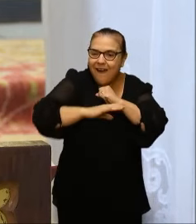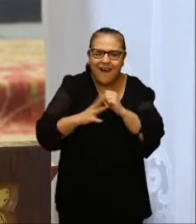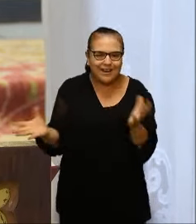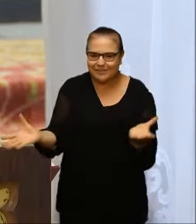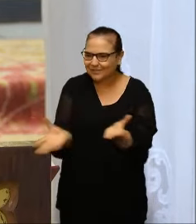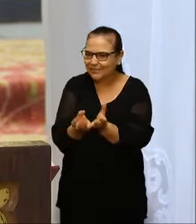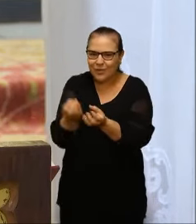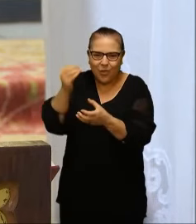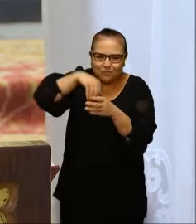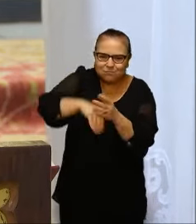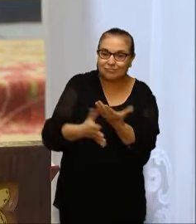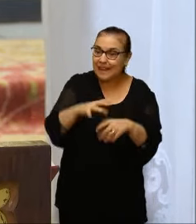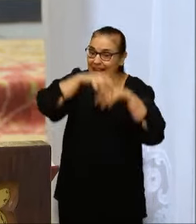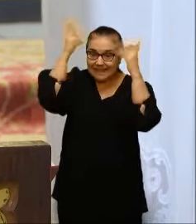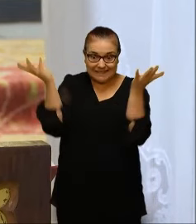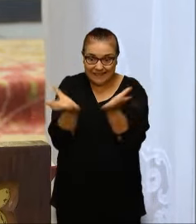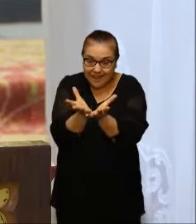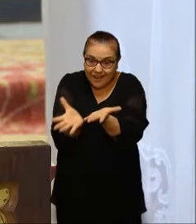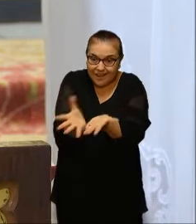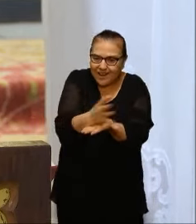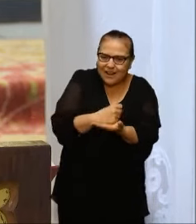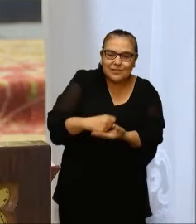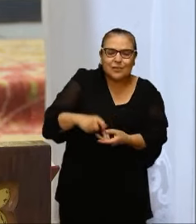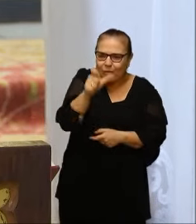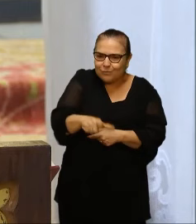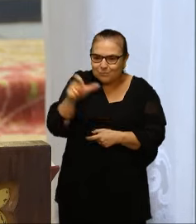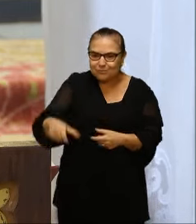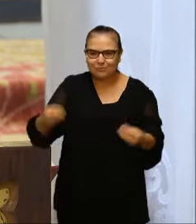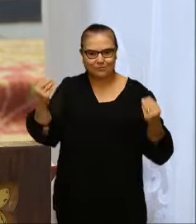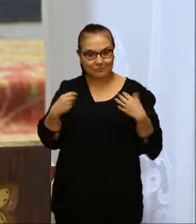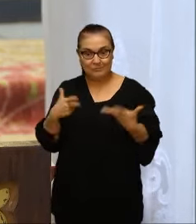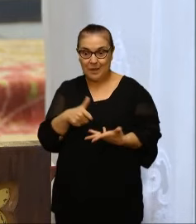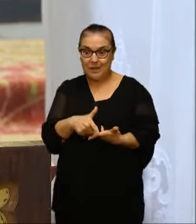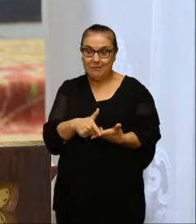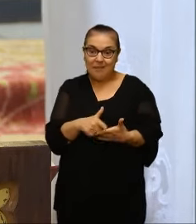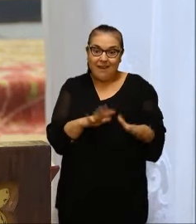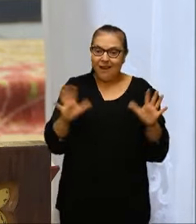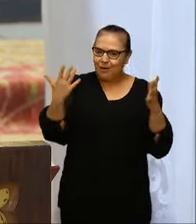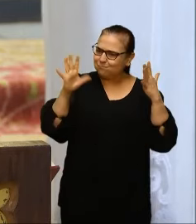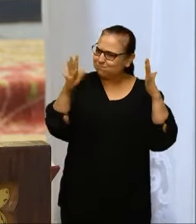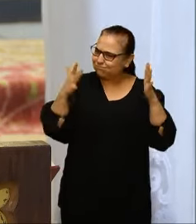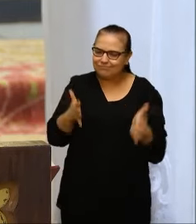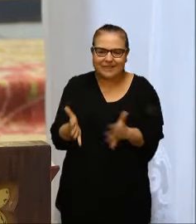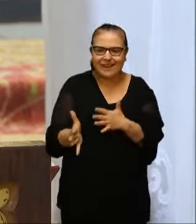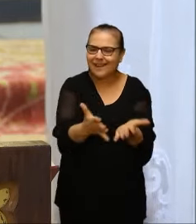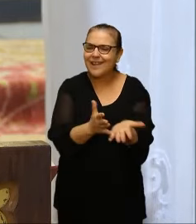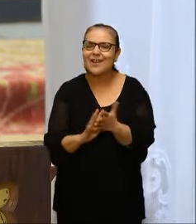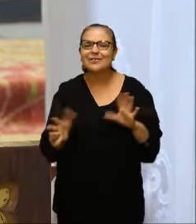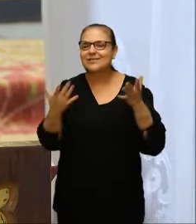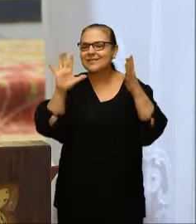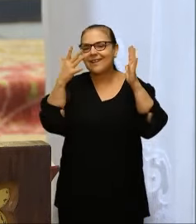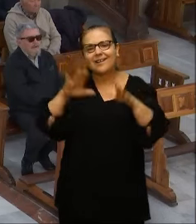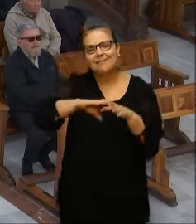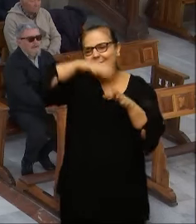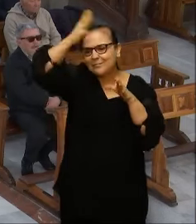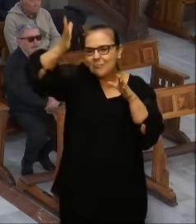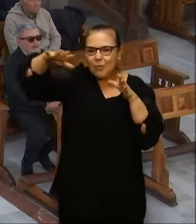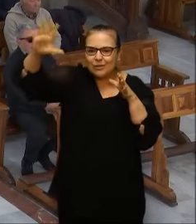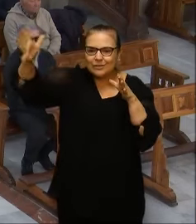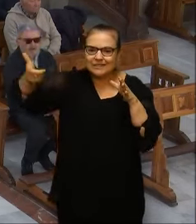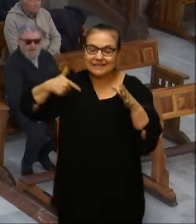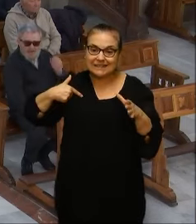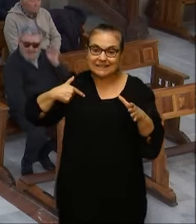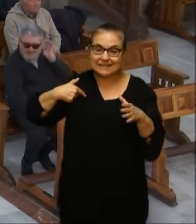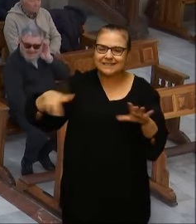contiene, la tierra y cuantos la habitan, aplaudan los ríos, aclamen los montes.